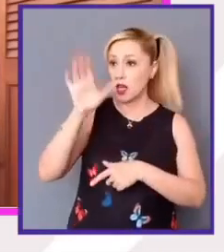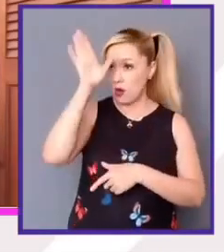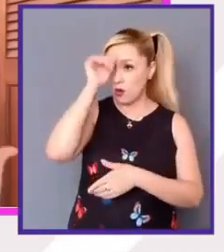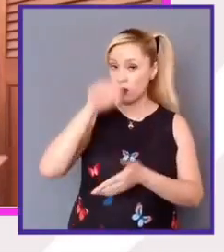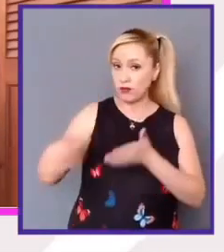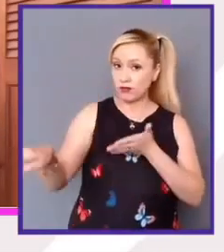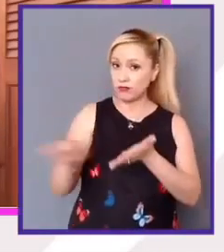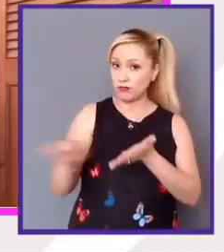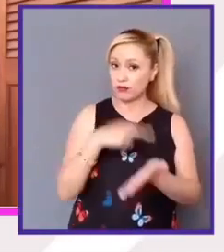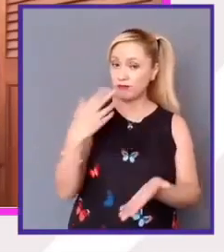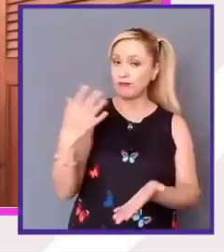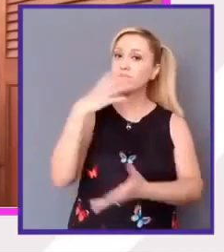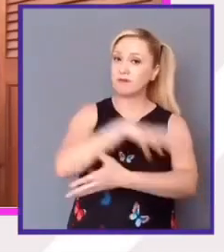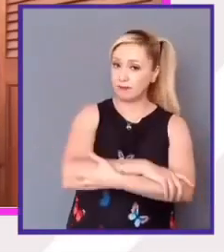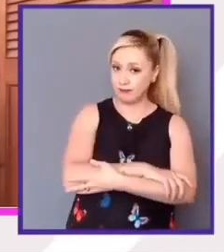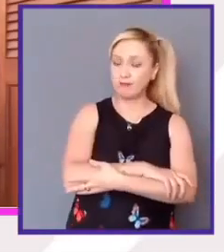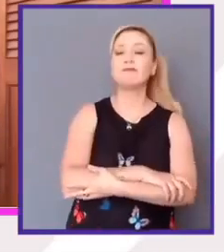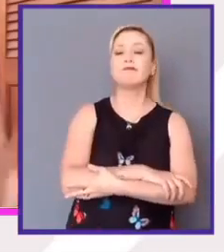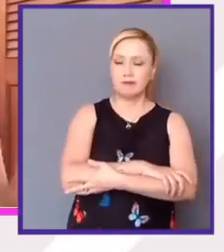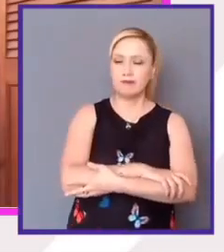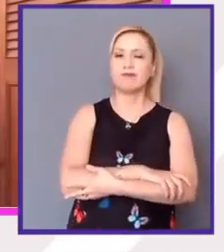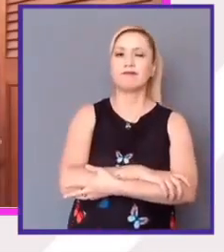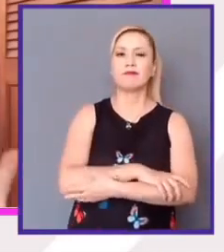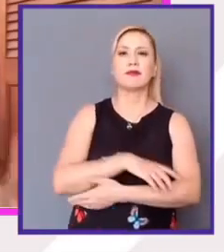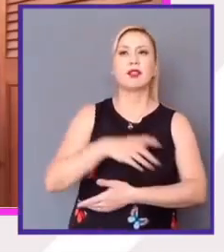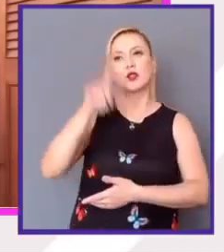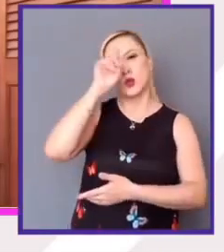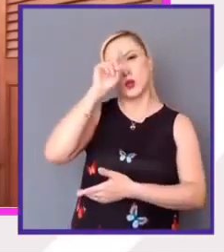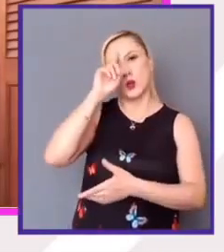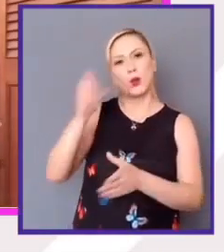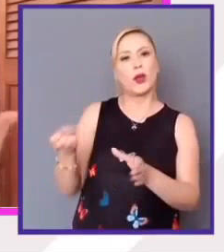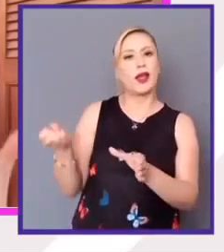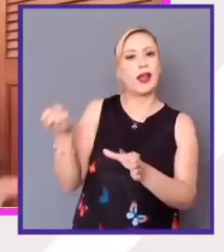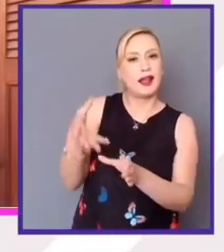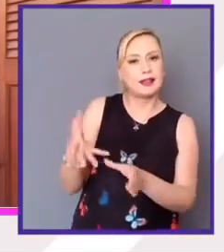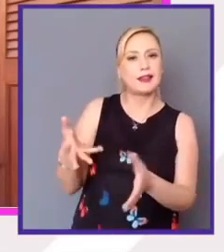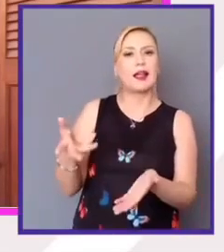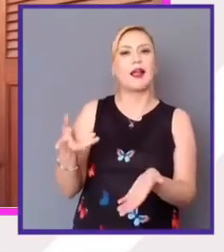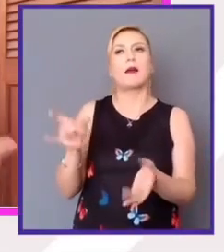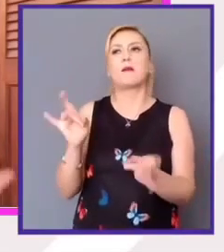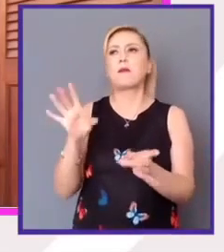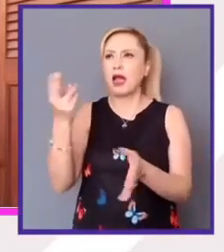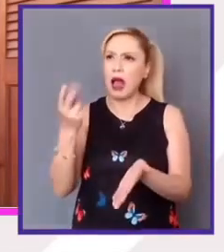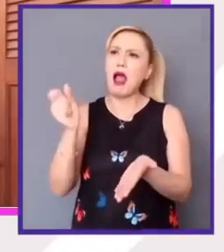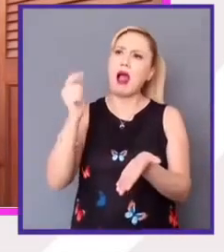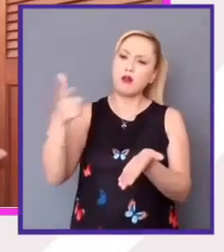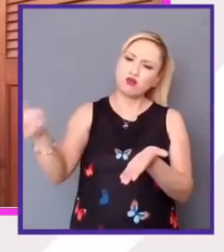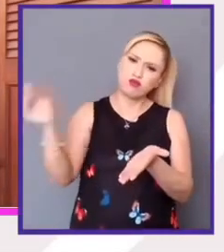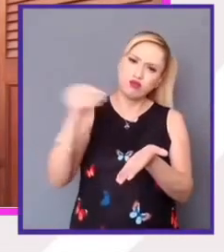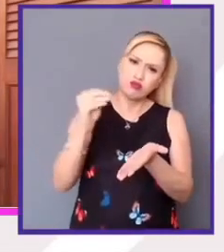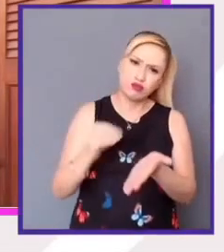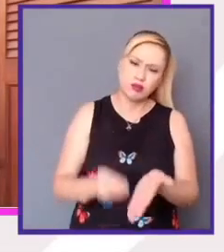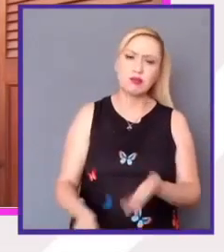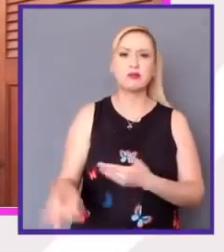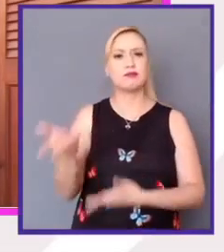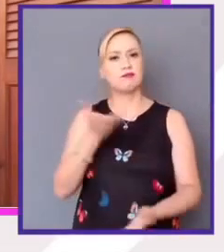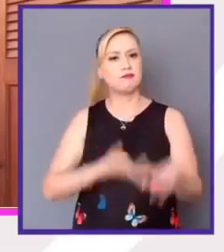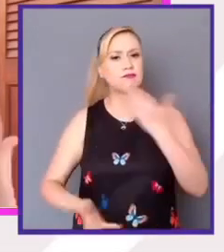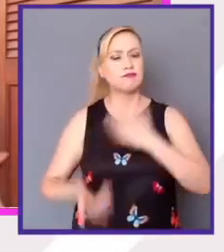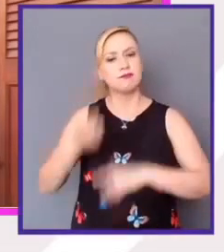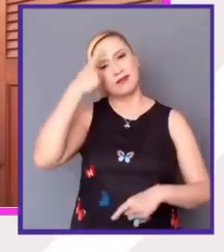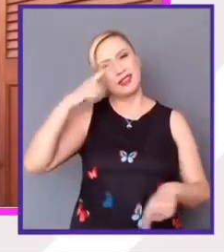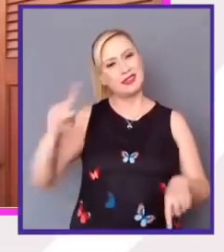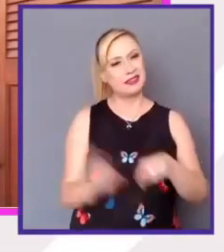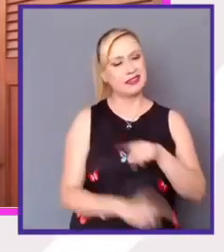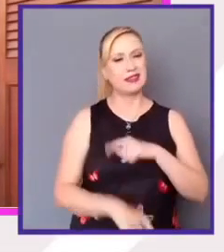se colocarán determinadas sugerencias y recomendaciones para comenzar a hablar de una política antirracista